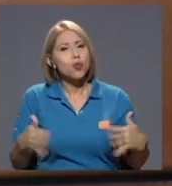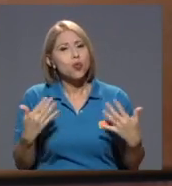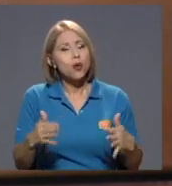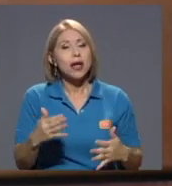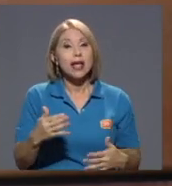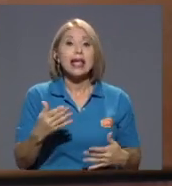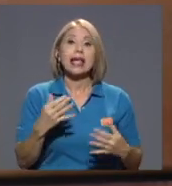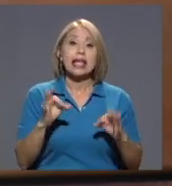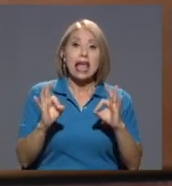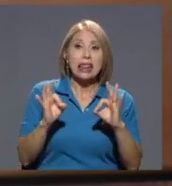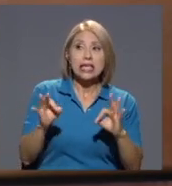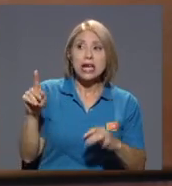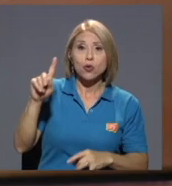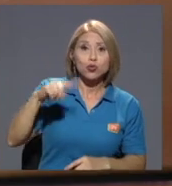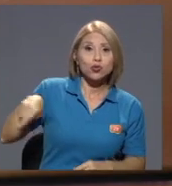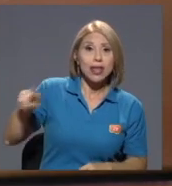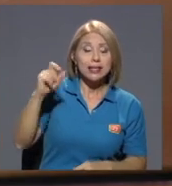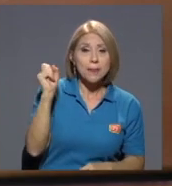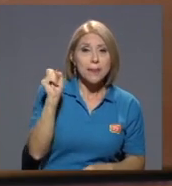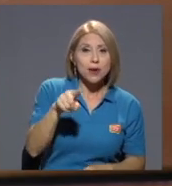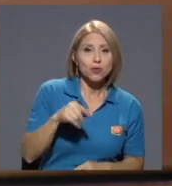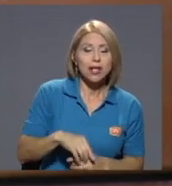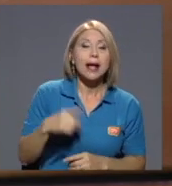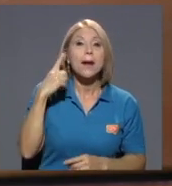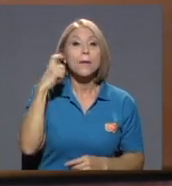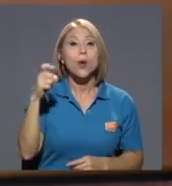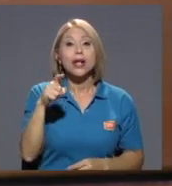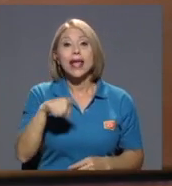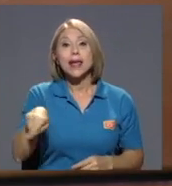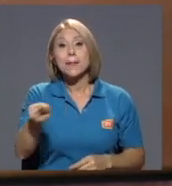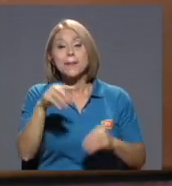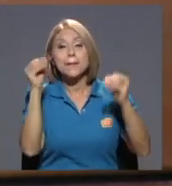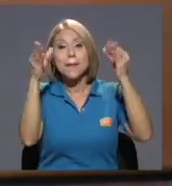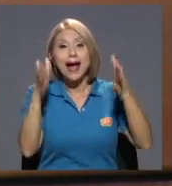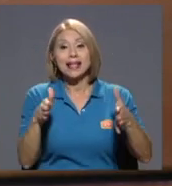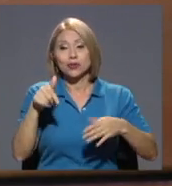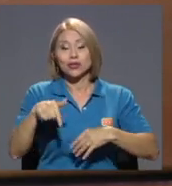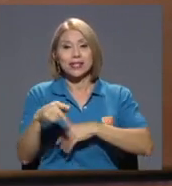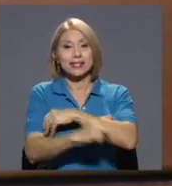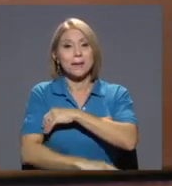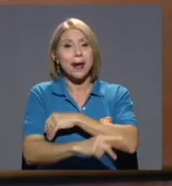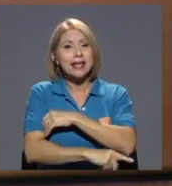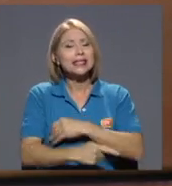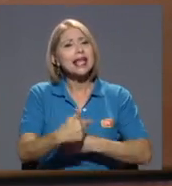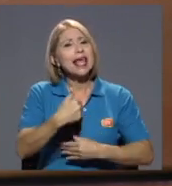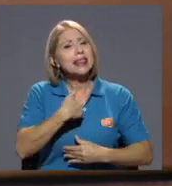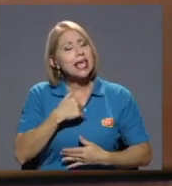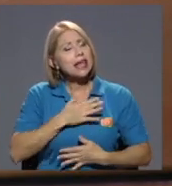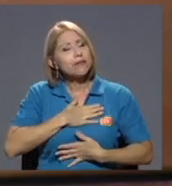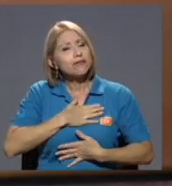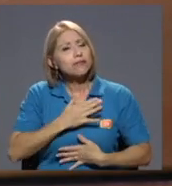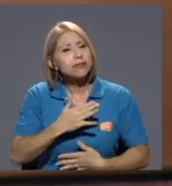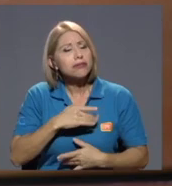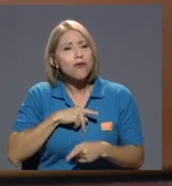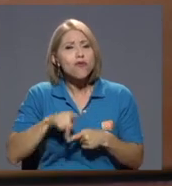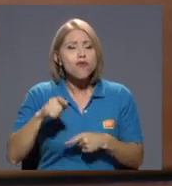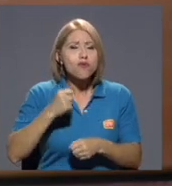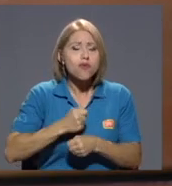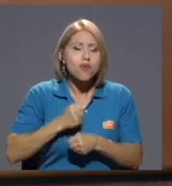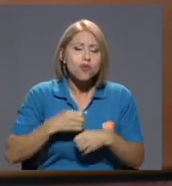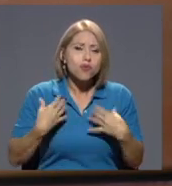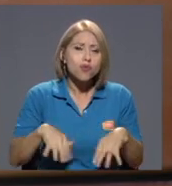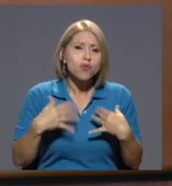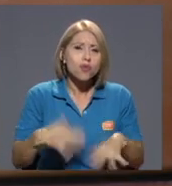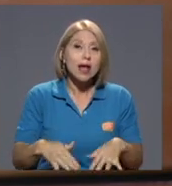estas preguntas porque yo creo tomar esto en este país no sólo tienen esa gran mística y esa gran profesionalismo sino que una